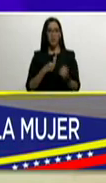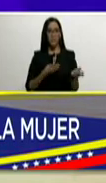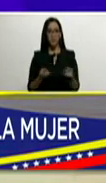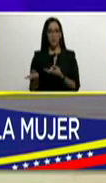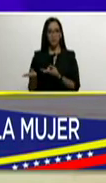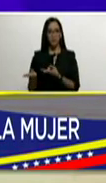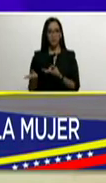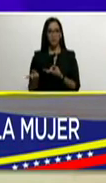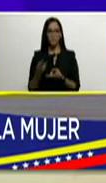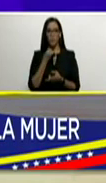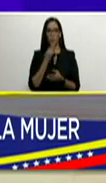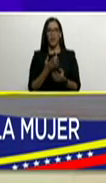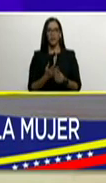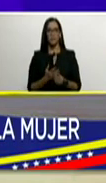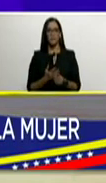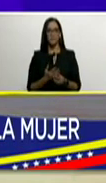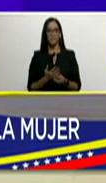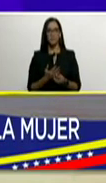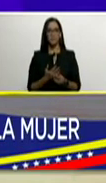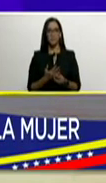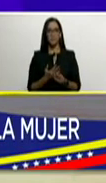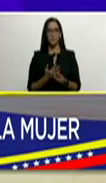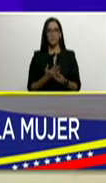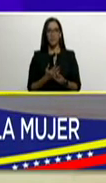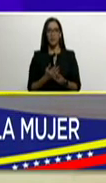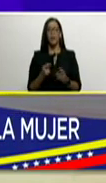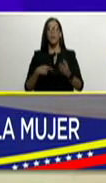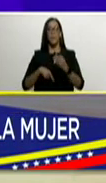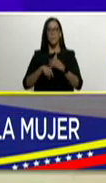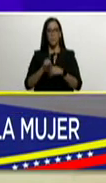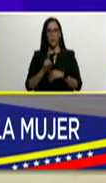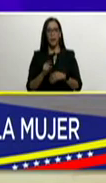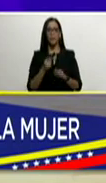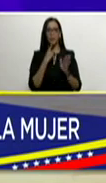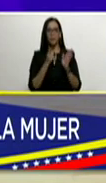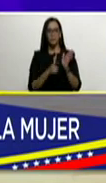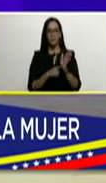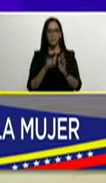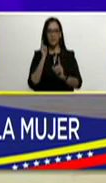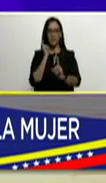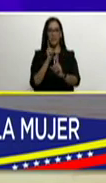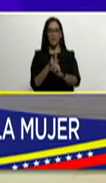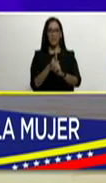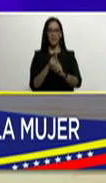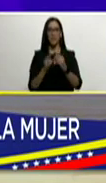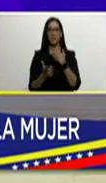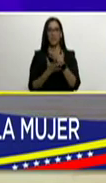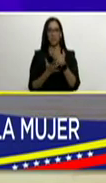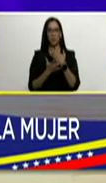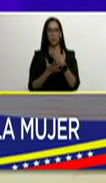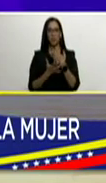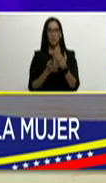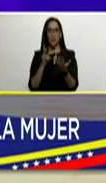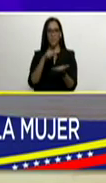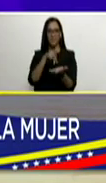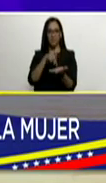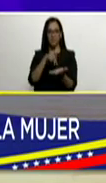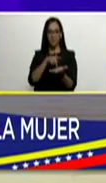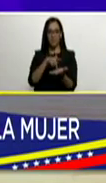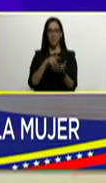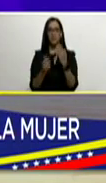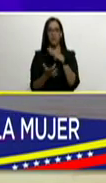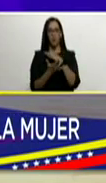Bueno, vamos a aplicar de manera directa y también de manera tecnológica, presencial y